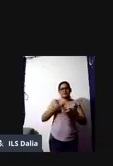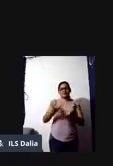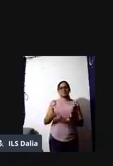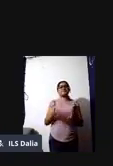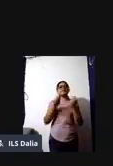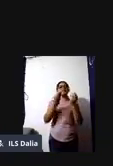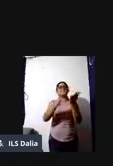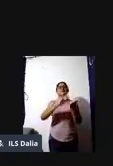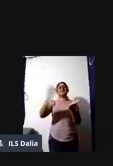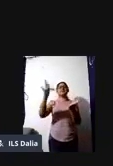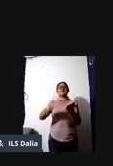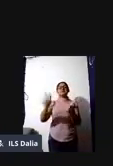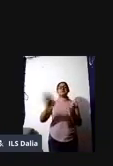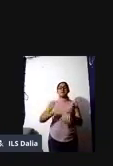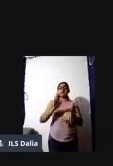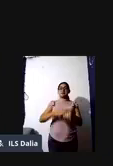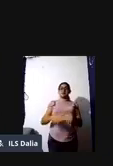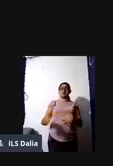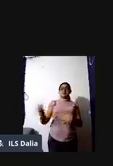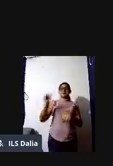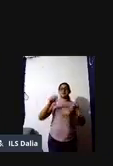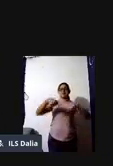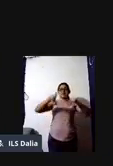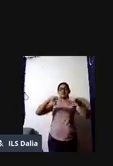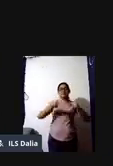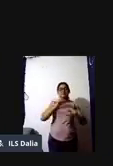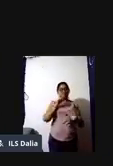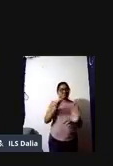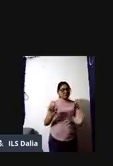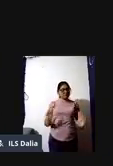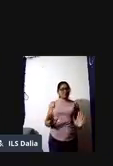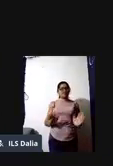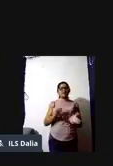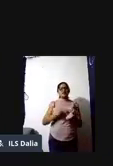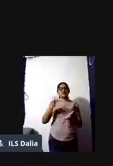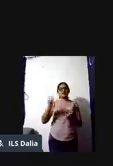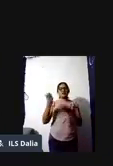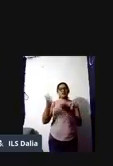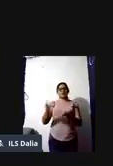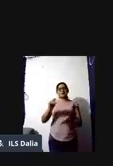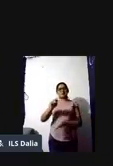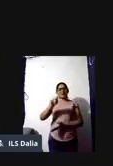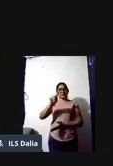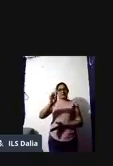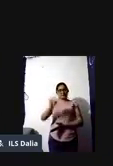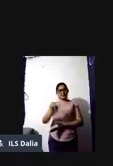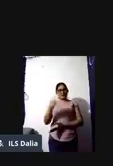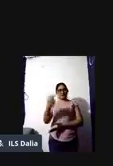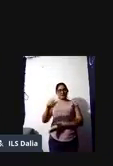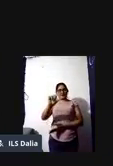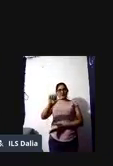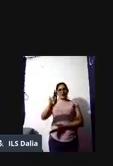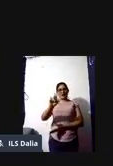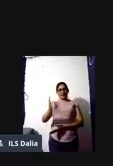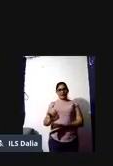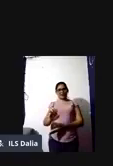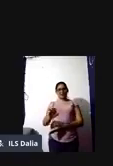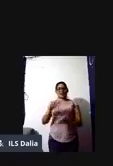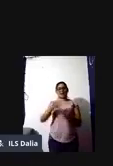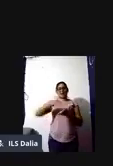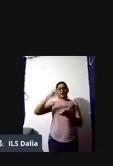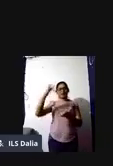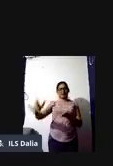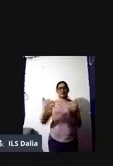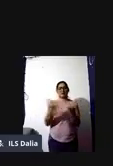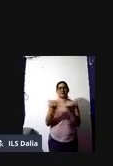ya no hay más comentarios. Gracias a todas y a todos. Gracias, maestra Ani. Gracias a todas y a todos por estar aquí, mi